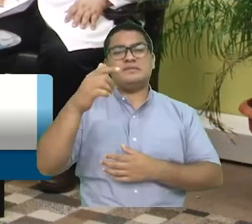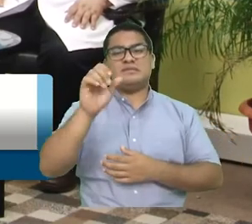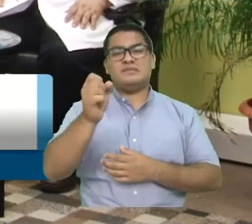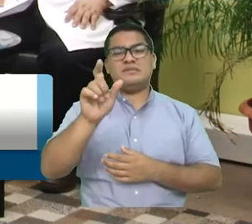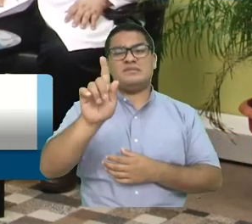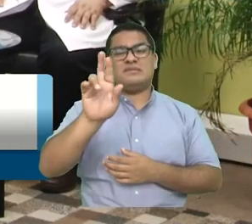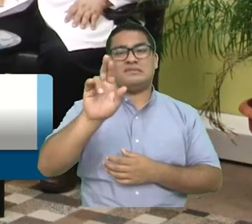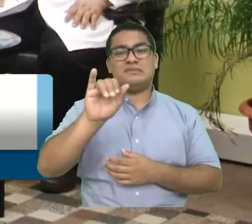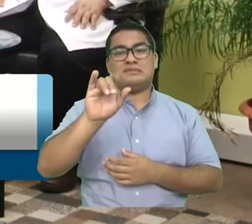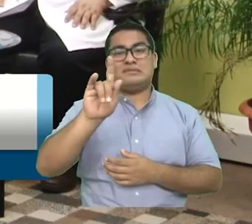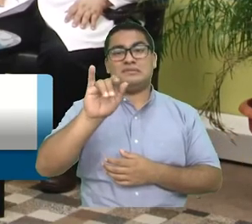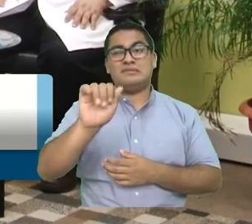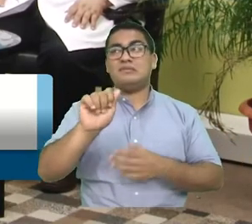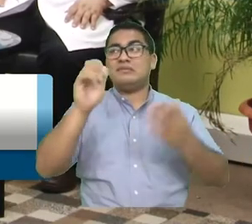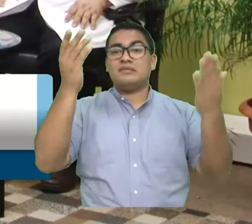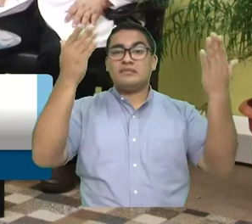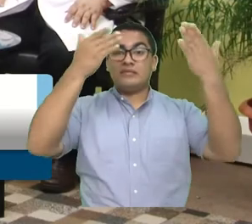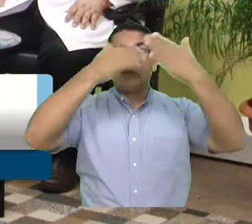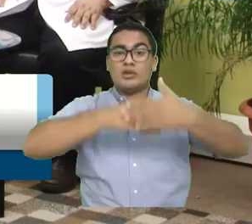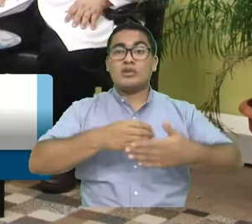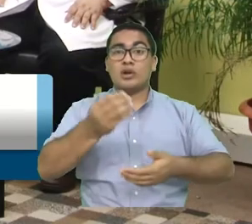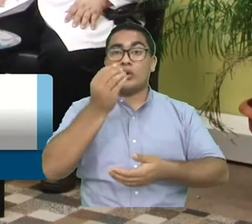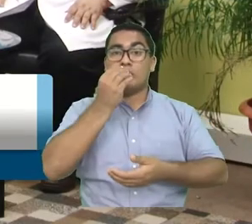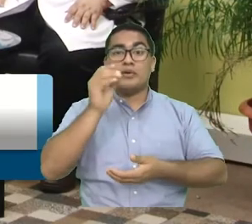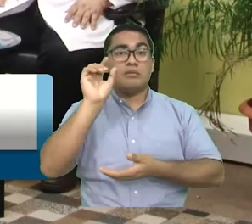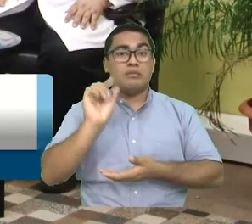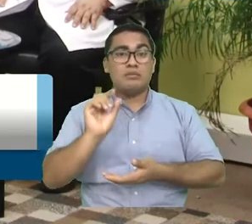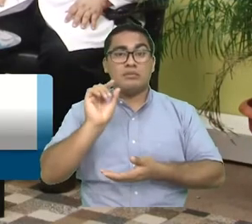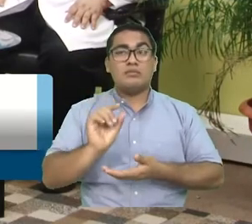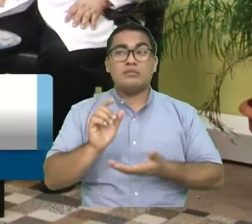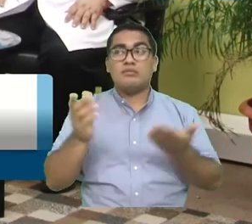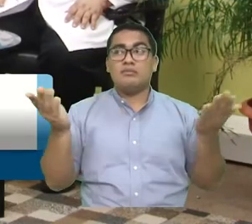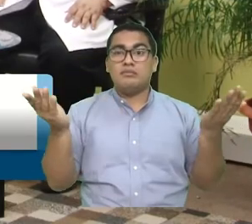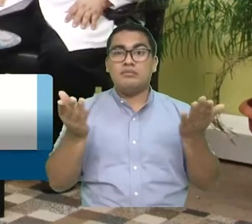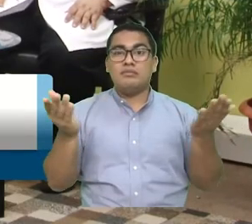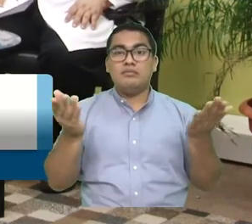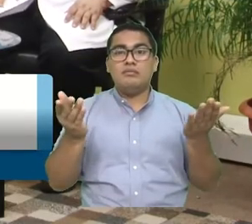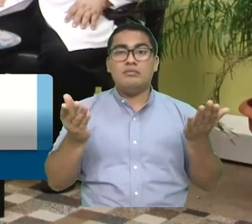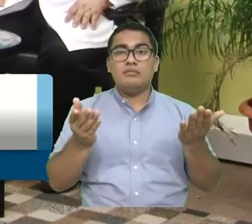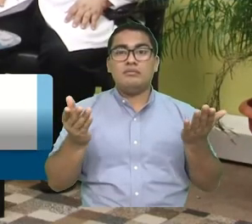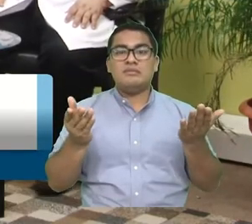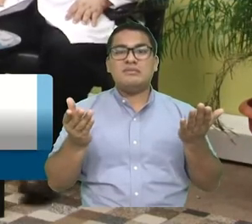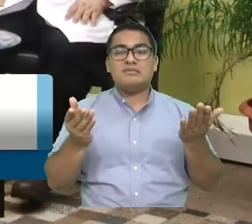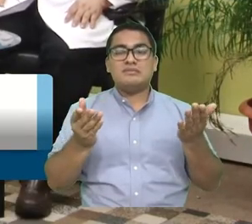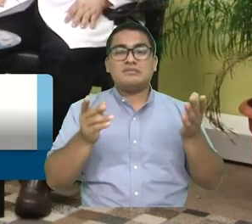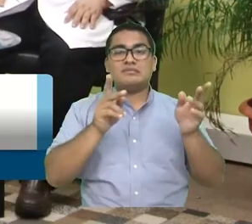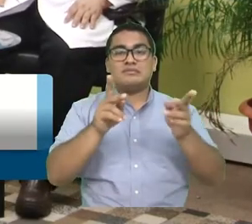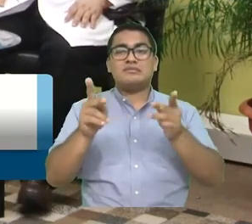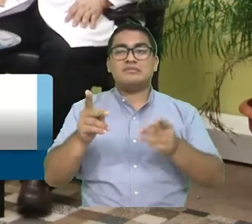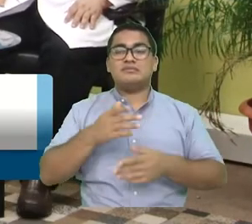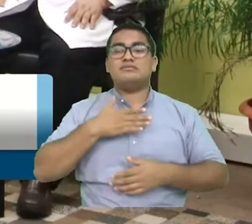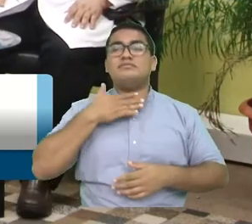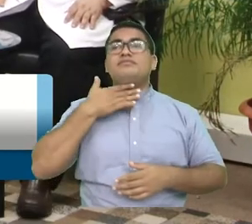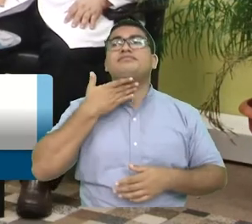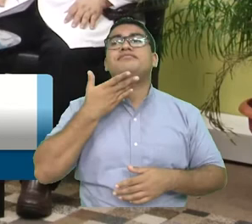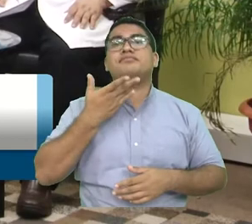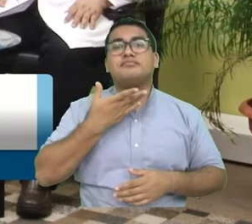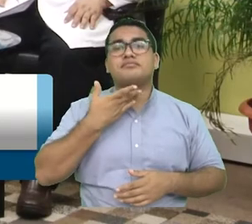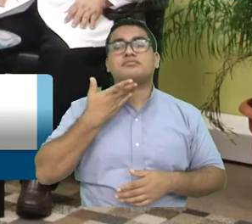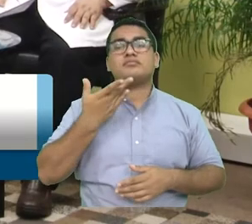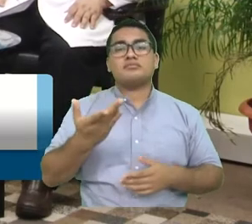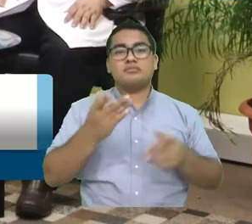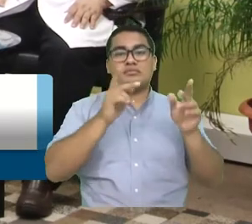que ingerir menos alimento. Con esto porque se le sienten un reflujo, que se les viene la comida. Obviamente si comes a las 9 de la